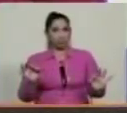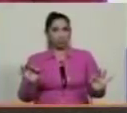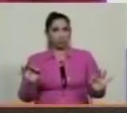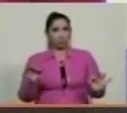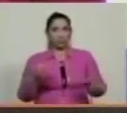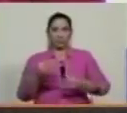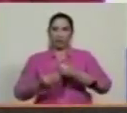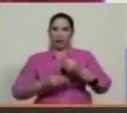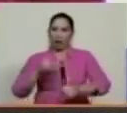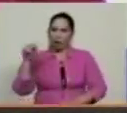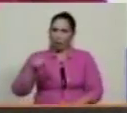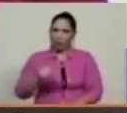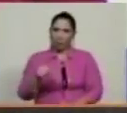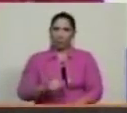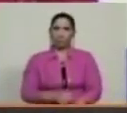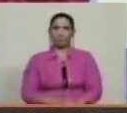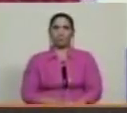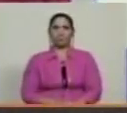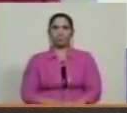hacer hoy